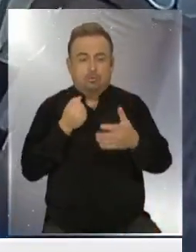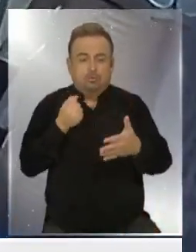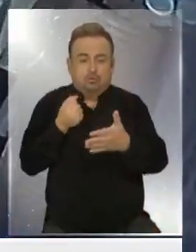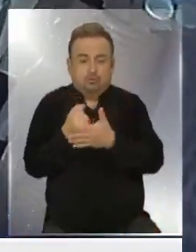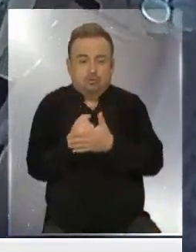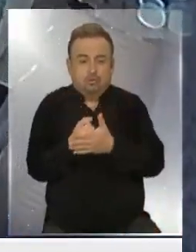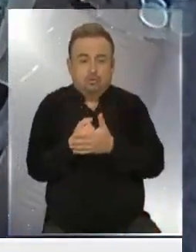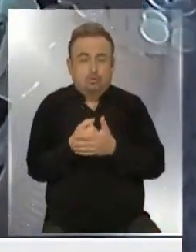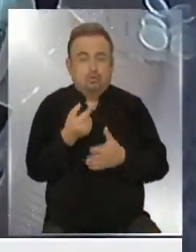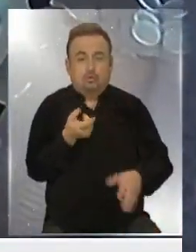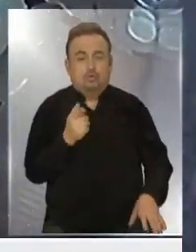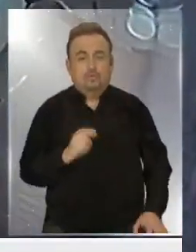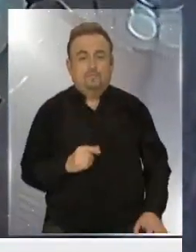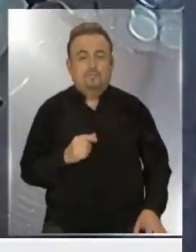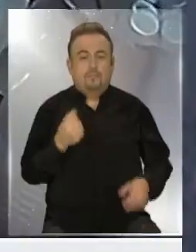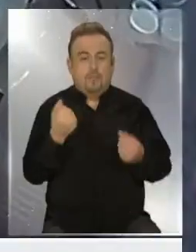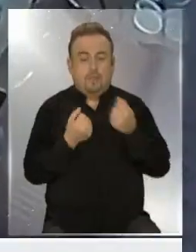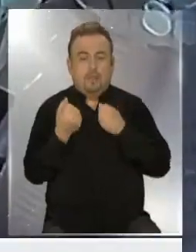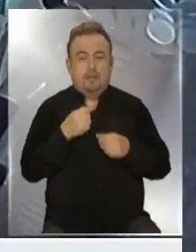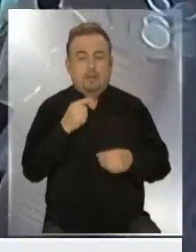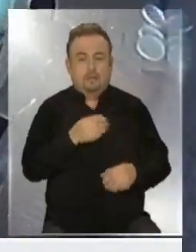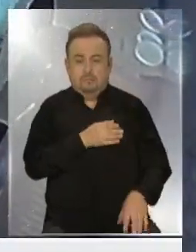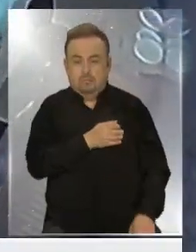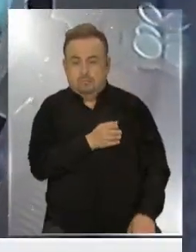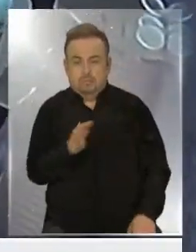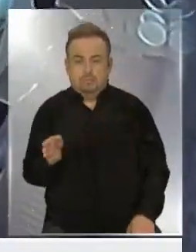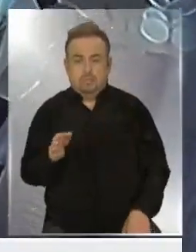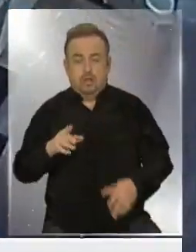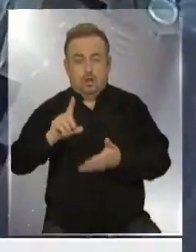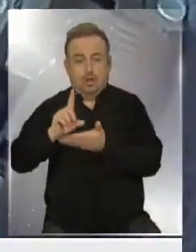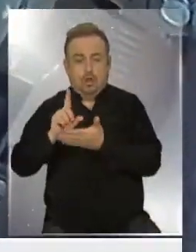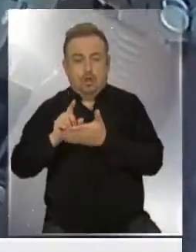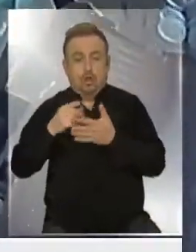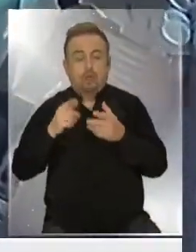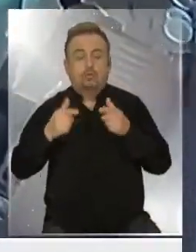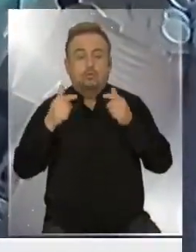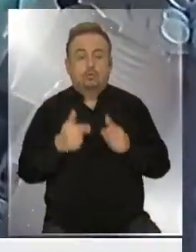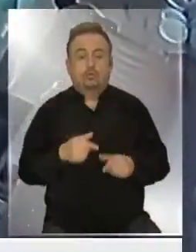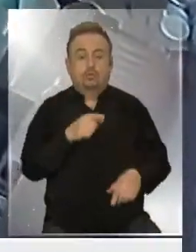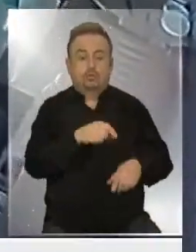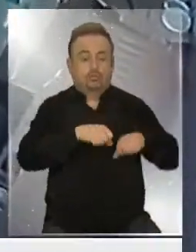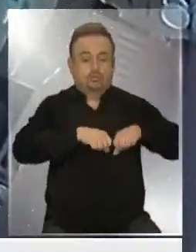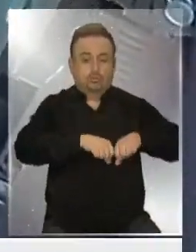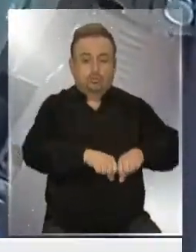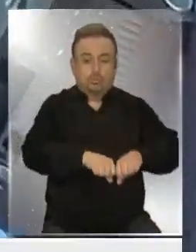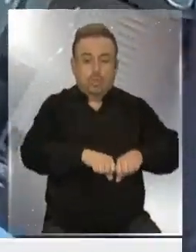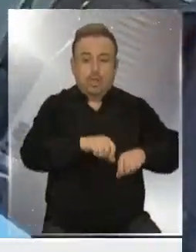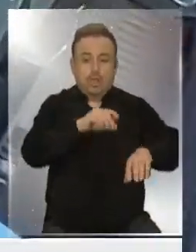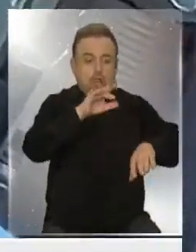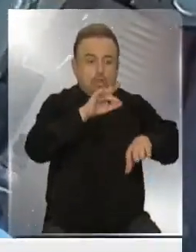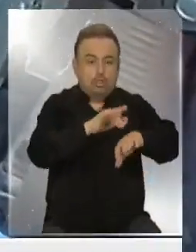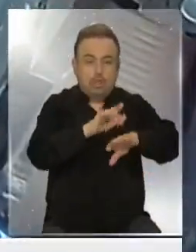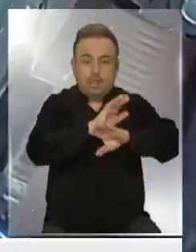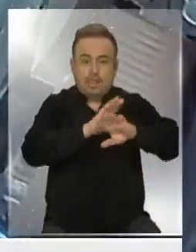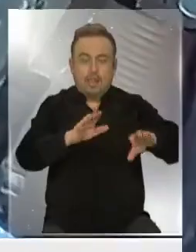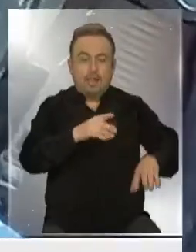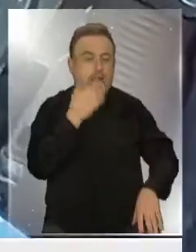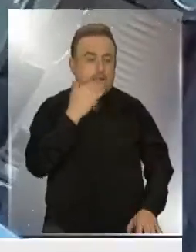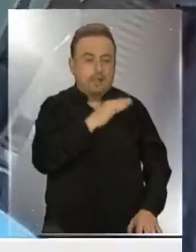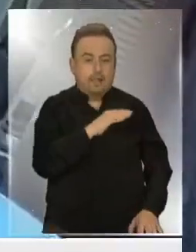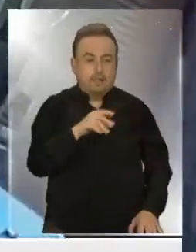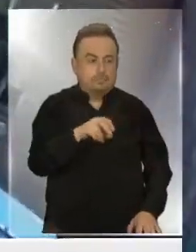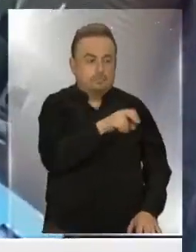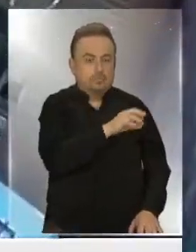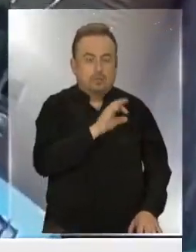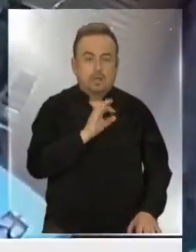con su vehículo, impactando en este local, pero afortunadamente no toca a estas menores de